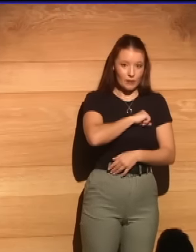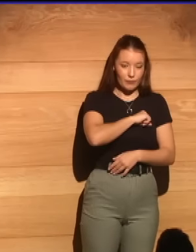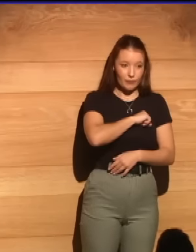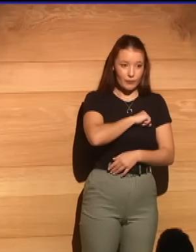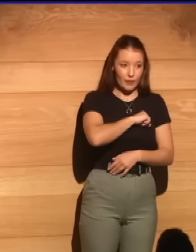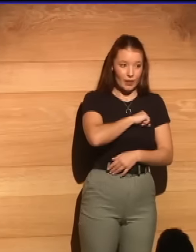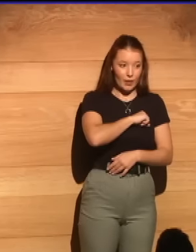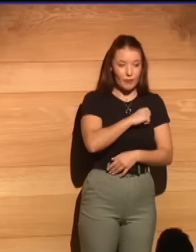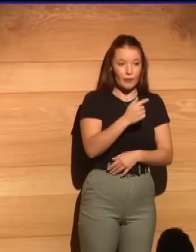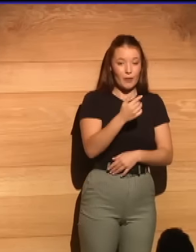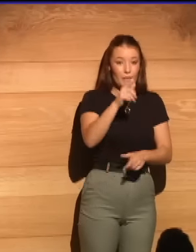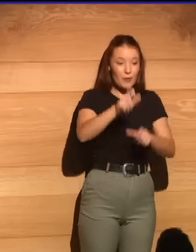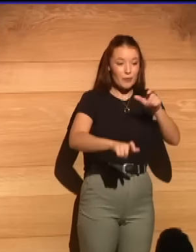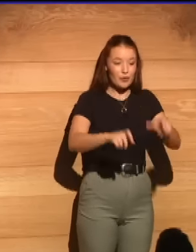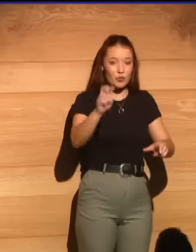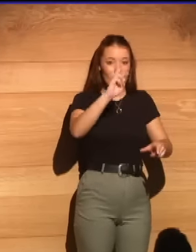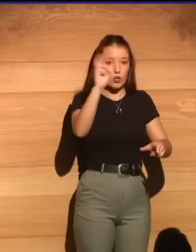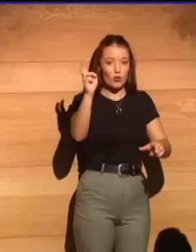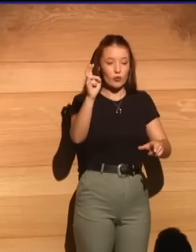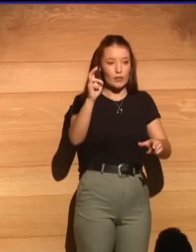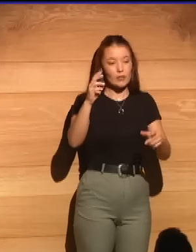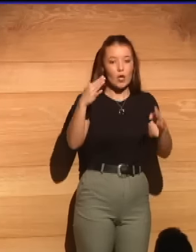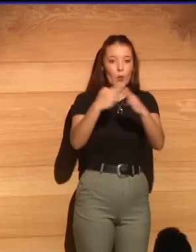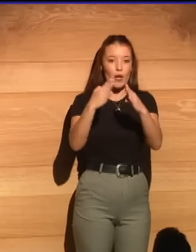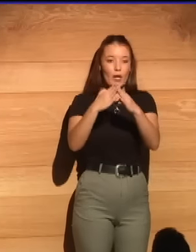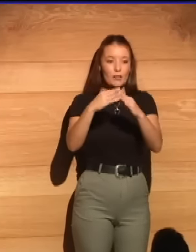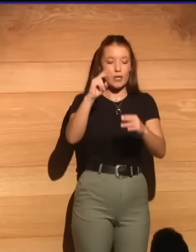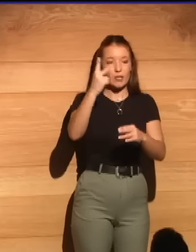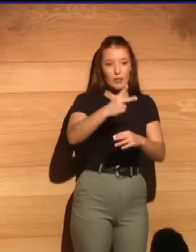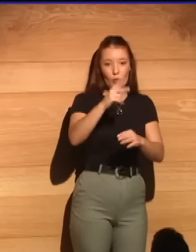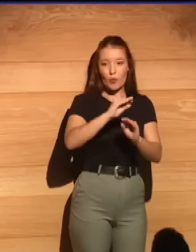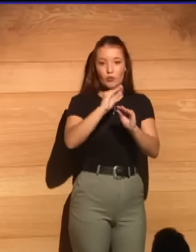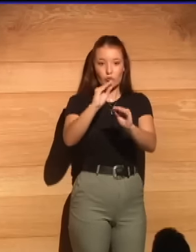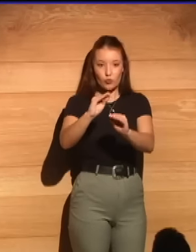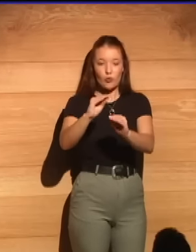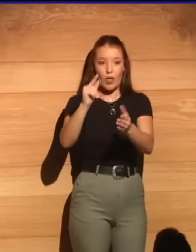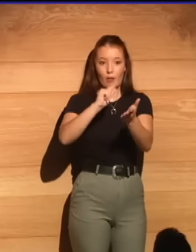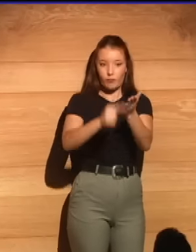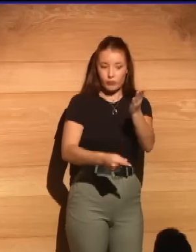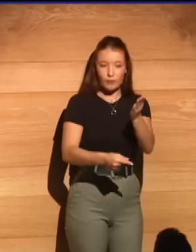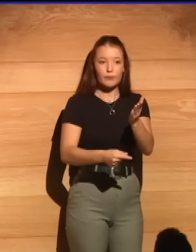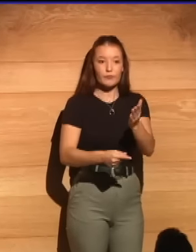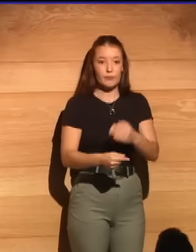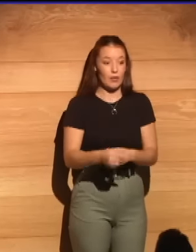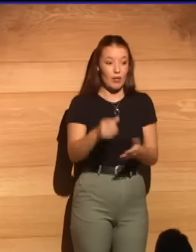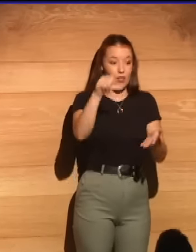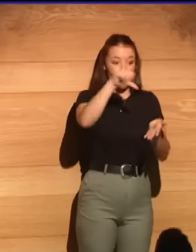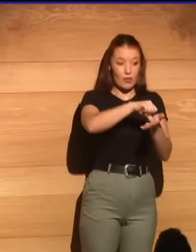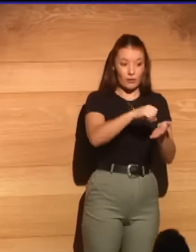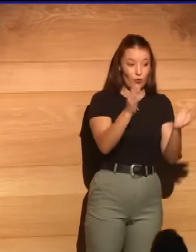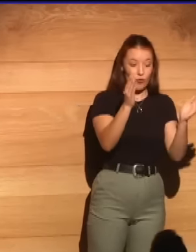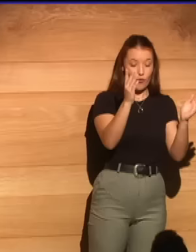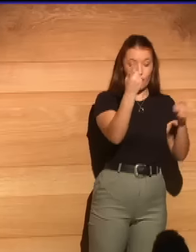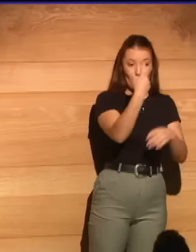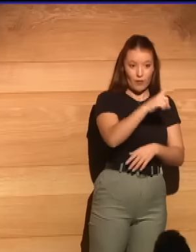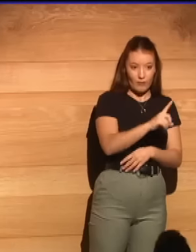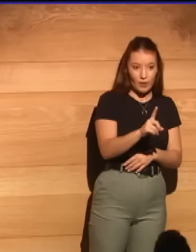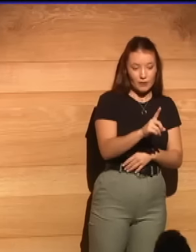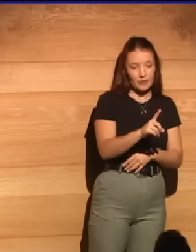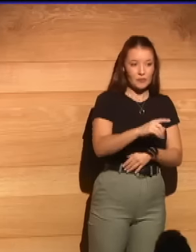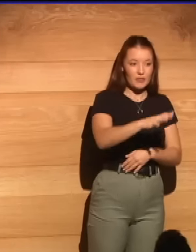segundas residencias. Porque dices, total, para teletrabajar, pues ya tanto me da estar en el centro de la ciudad, pues con un espacio de